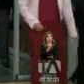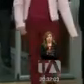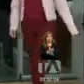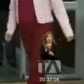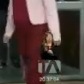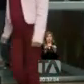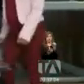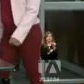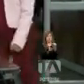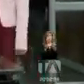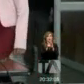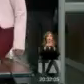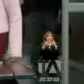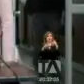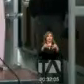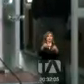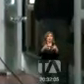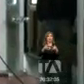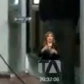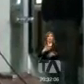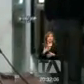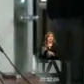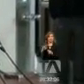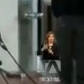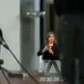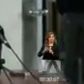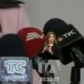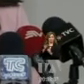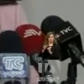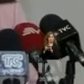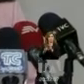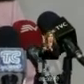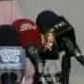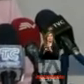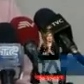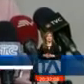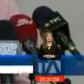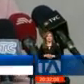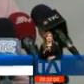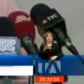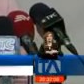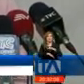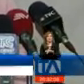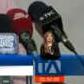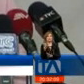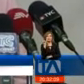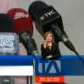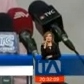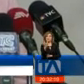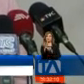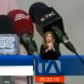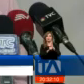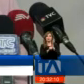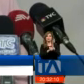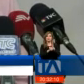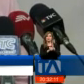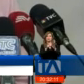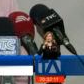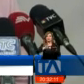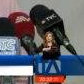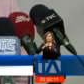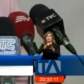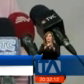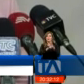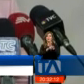asesoramiento jurídico y que en ningún momento se infringió la ley yo ingresé presentando mi credencial cumpliendo con todas las